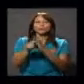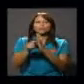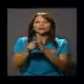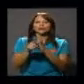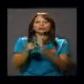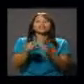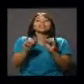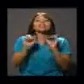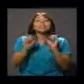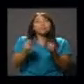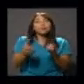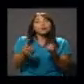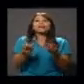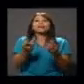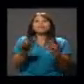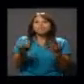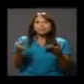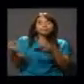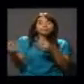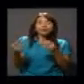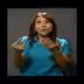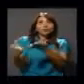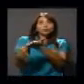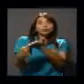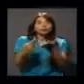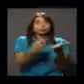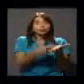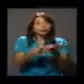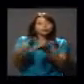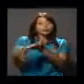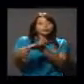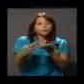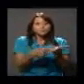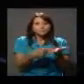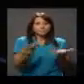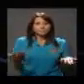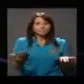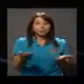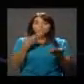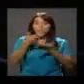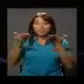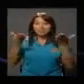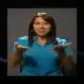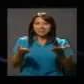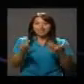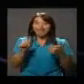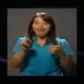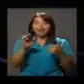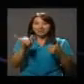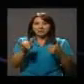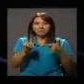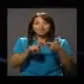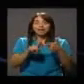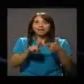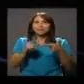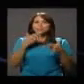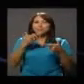y puede repreguntarle mientras el candidato está hablando bienvenida Ani bienvenido Ernesto